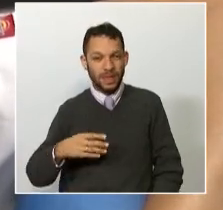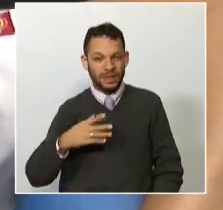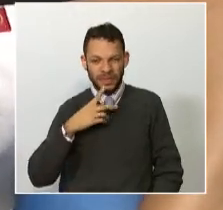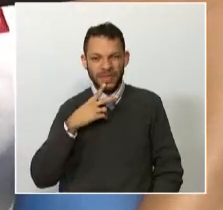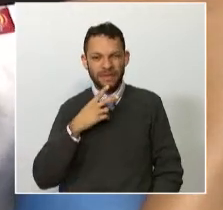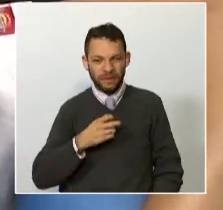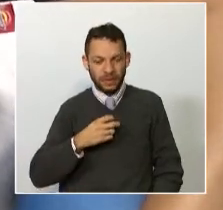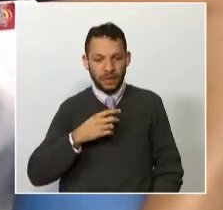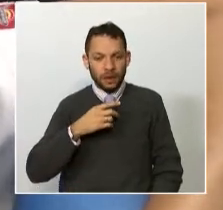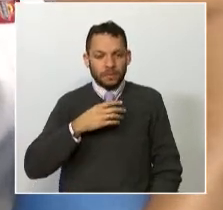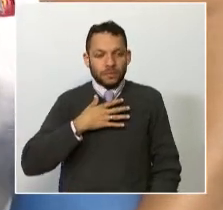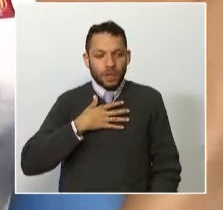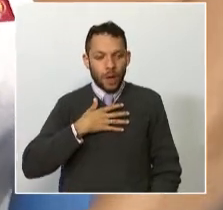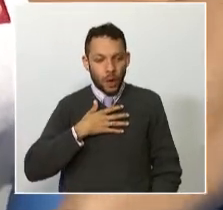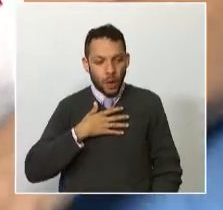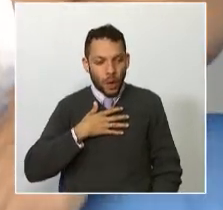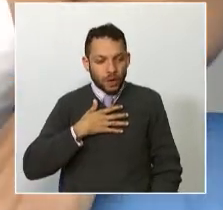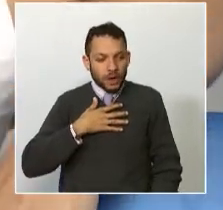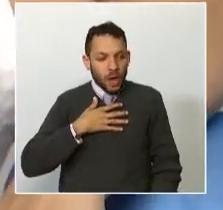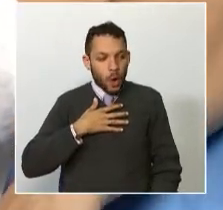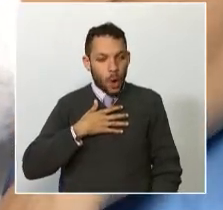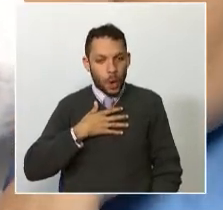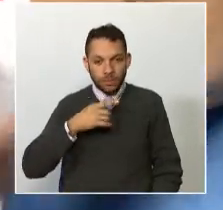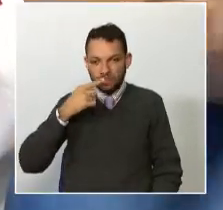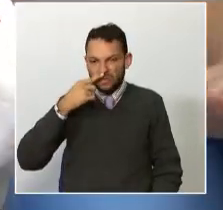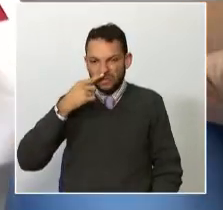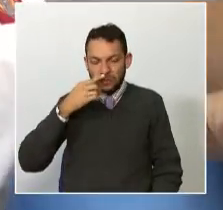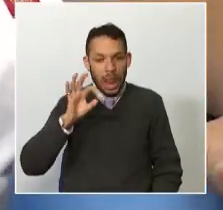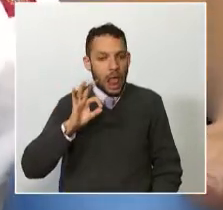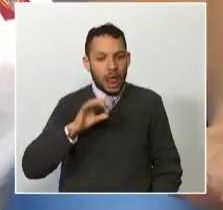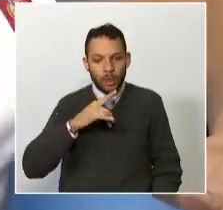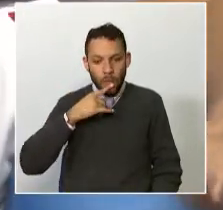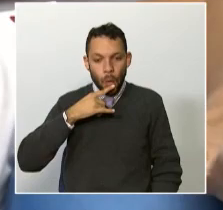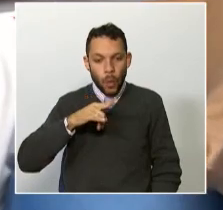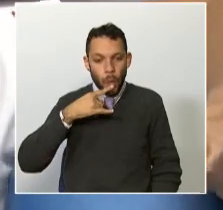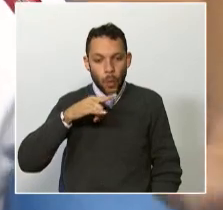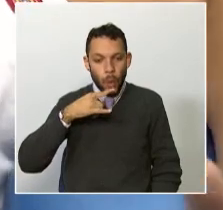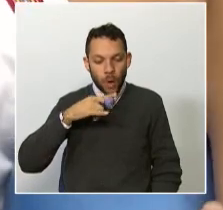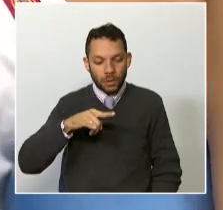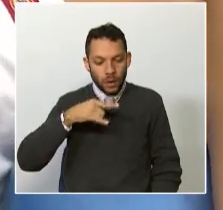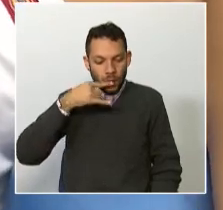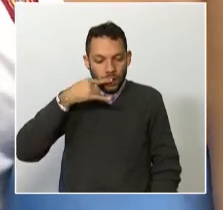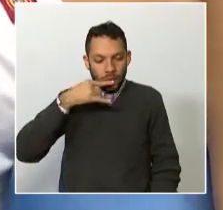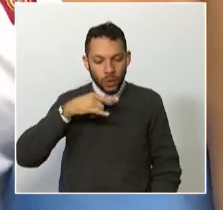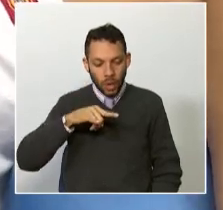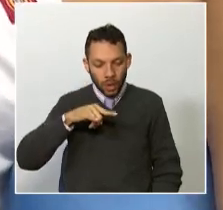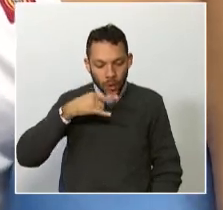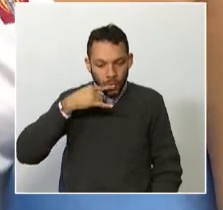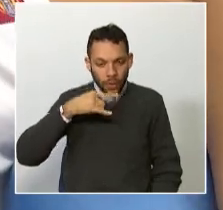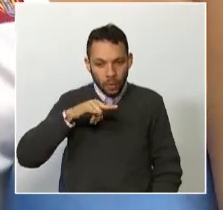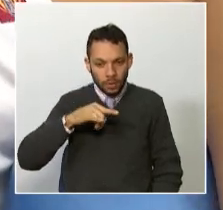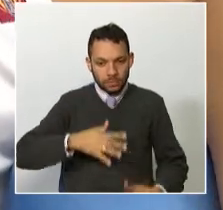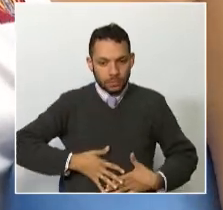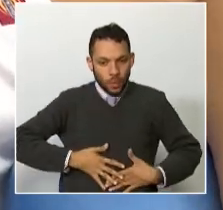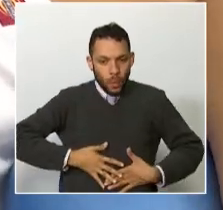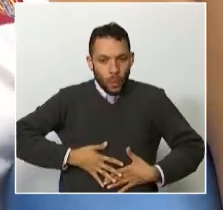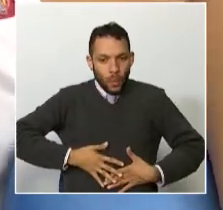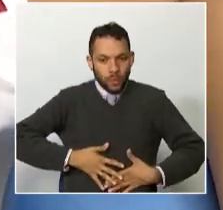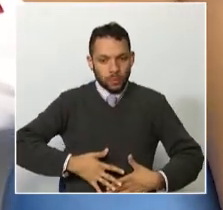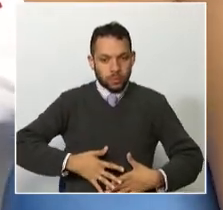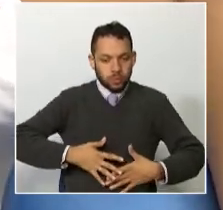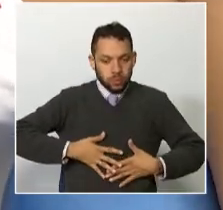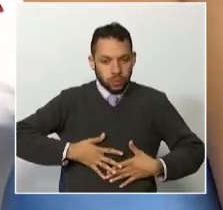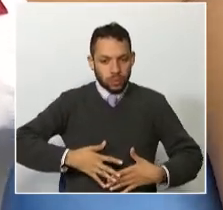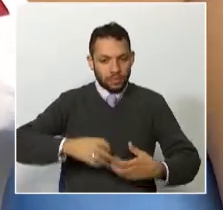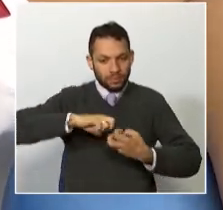la boca, entonces abre la boca, inclina la cabeza hacia adelante, incluso la pelvis, las